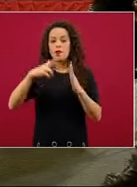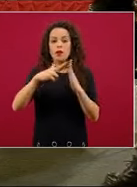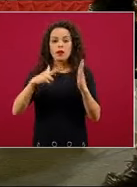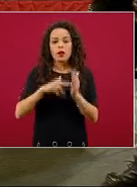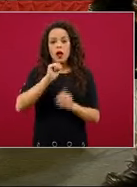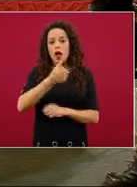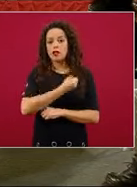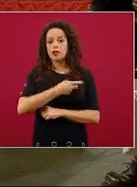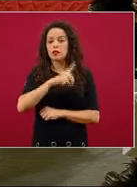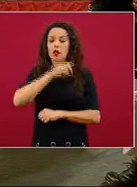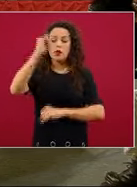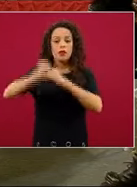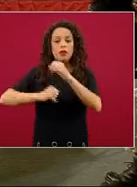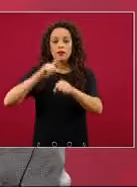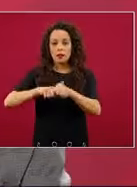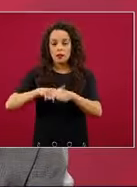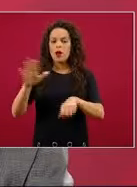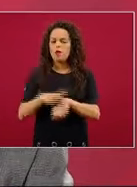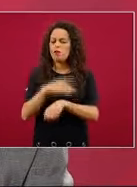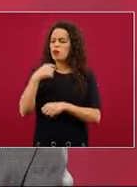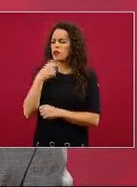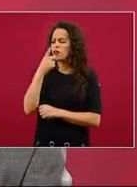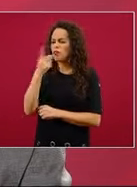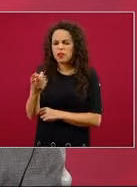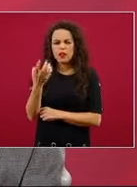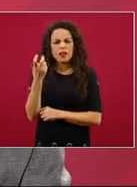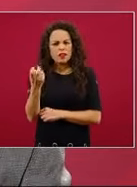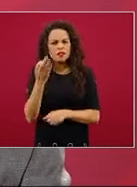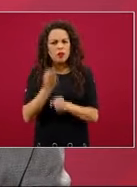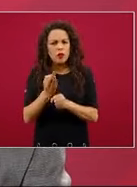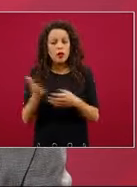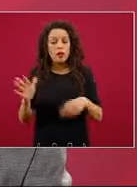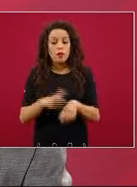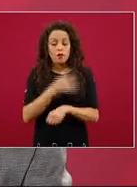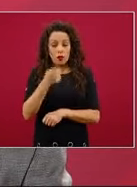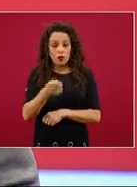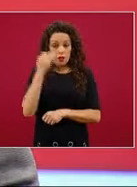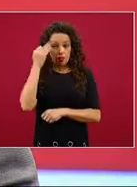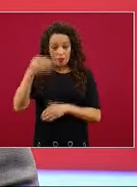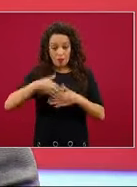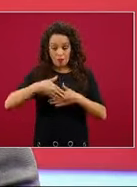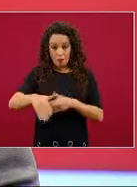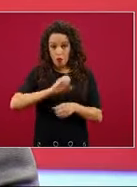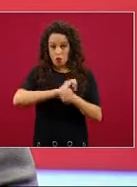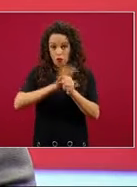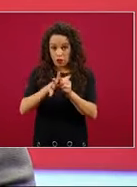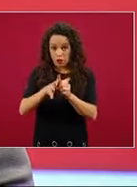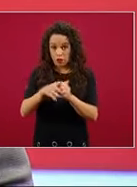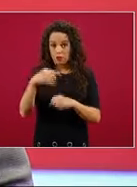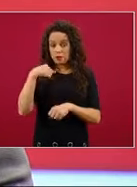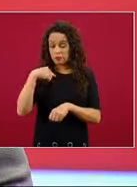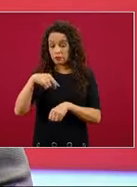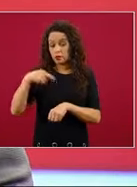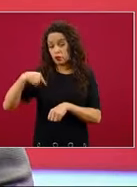lo menciono porque durante la epidemia de COVID-19 hemos visto con